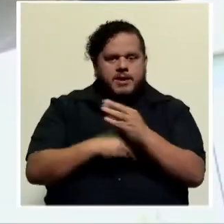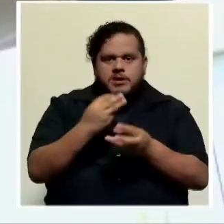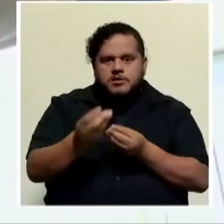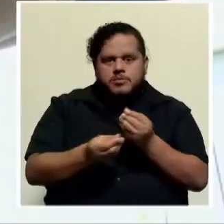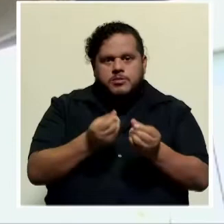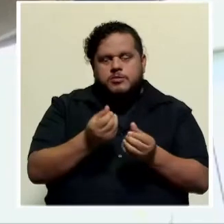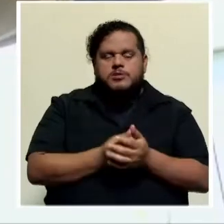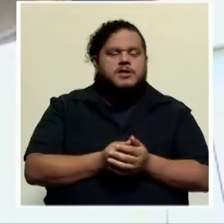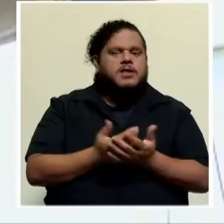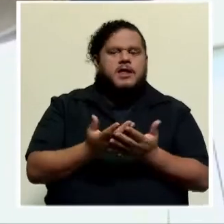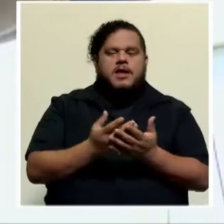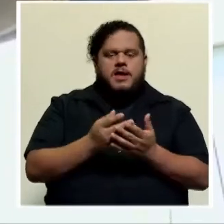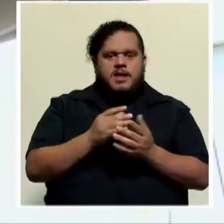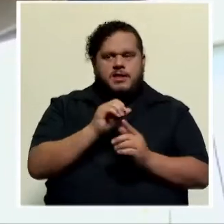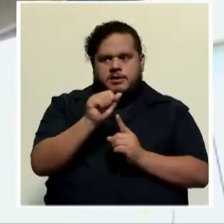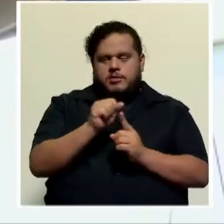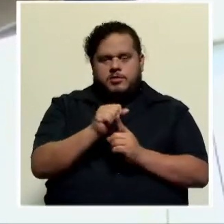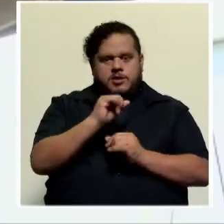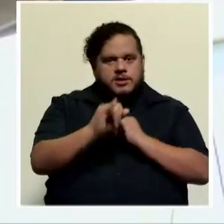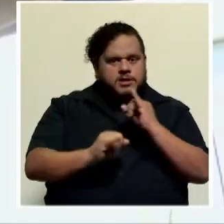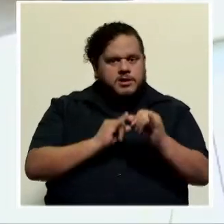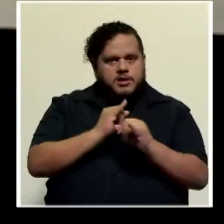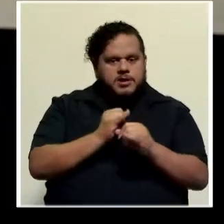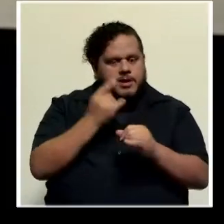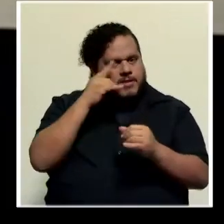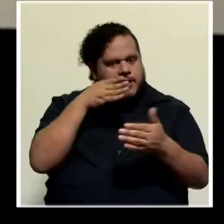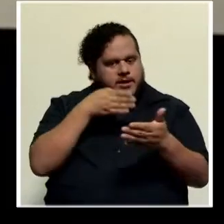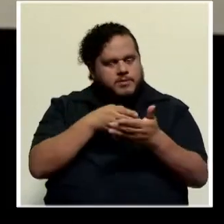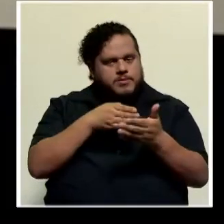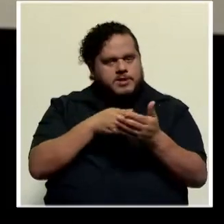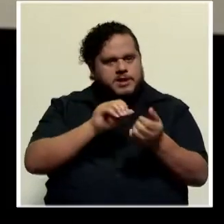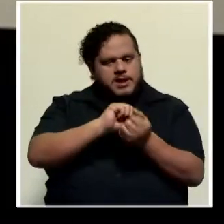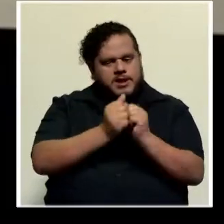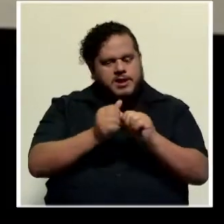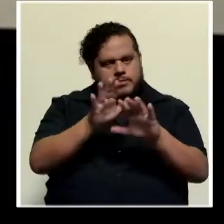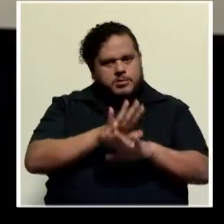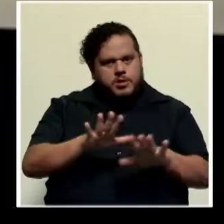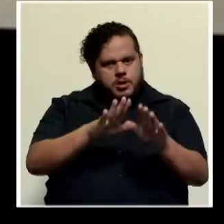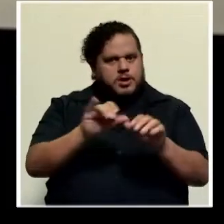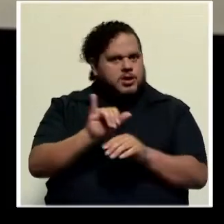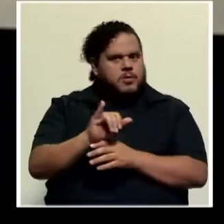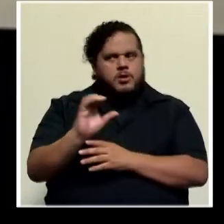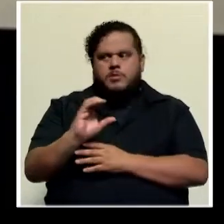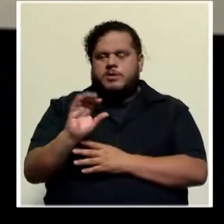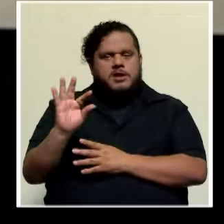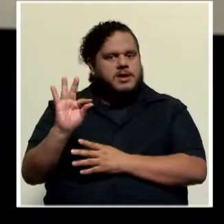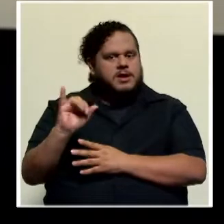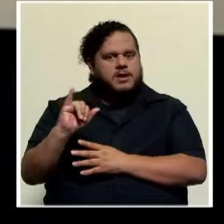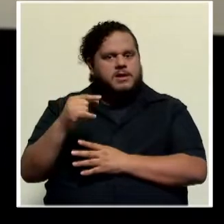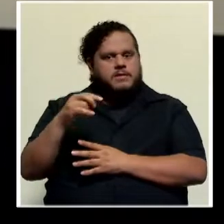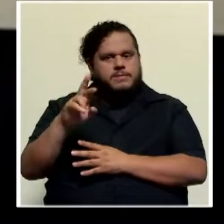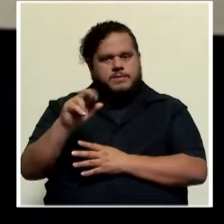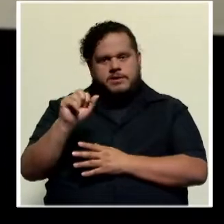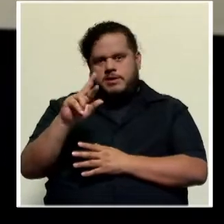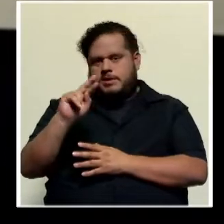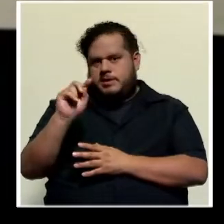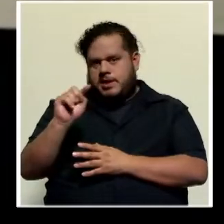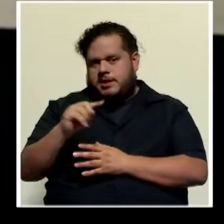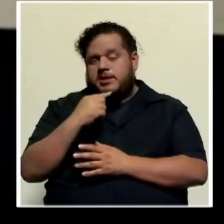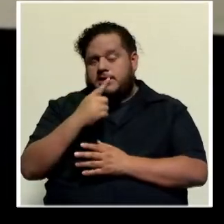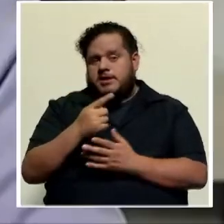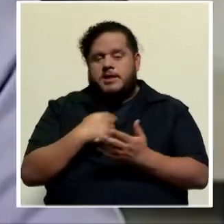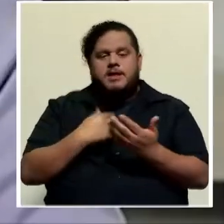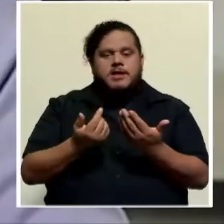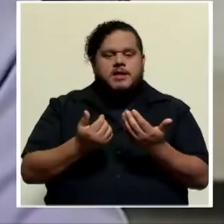Expertos internacionales en temas de combate al cambio climático, como Cristiana Figueres, han señalado que apostar